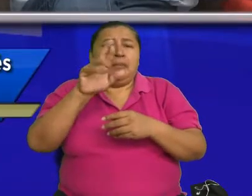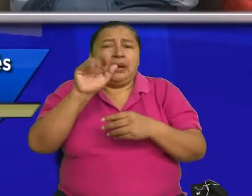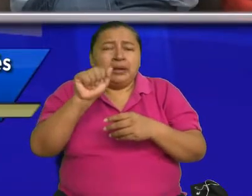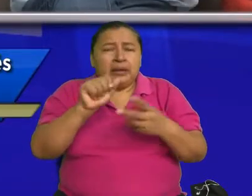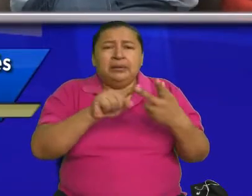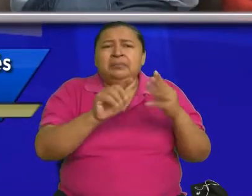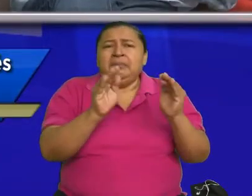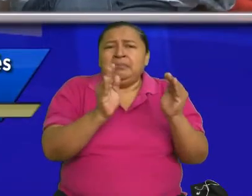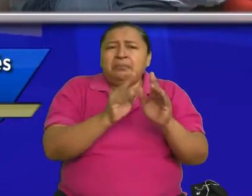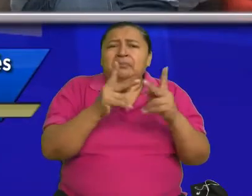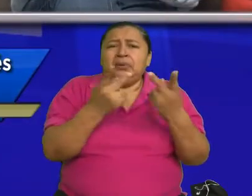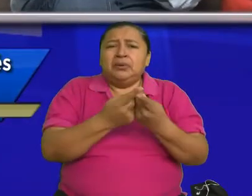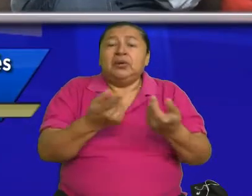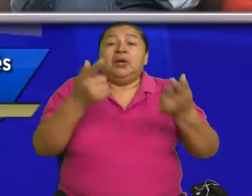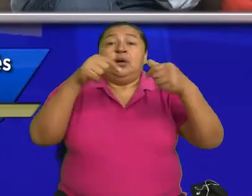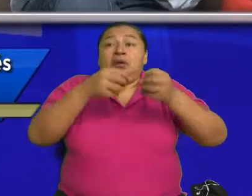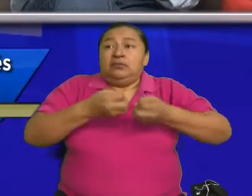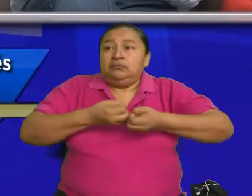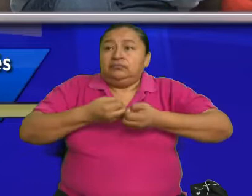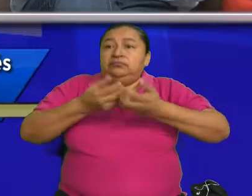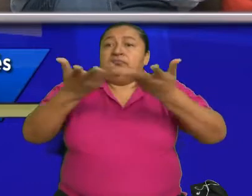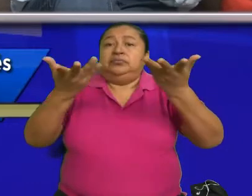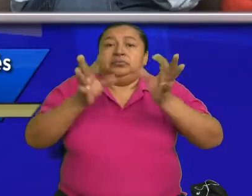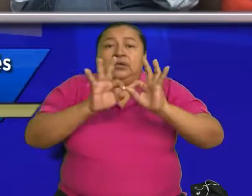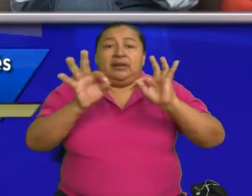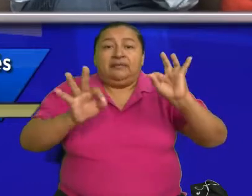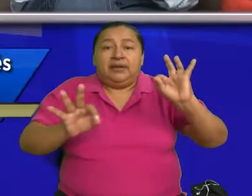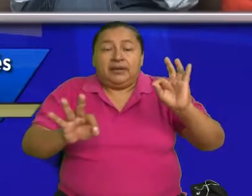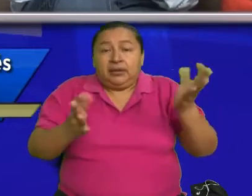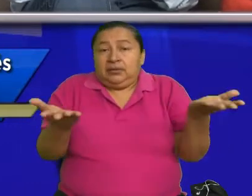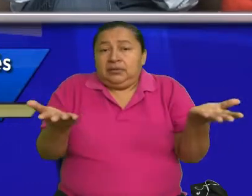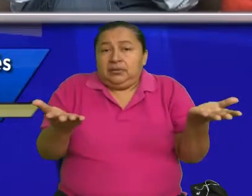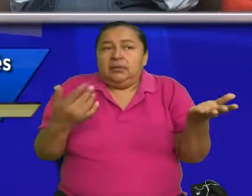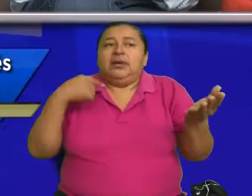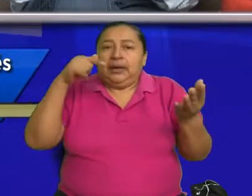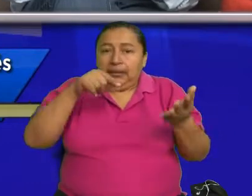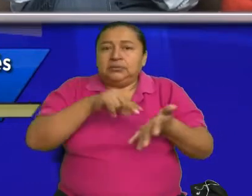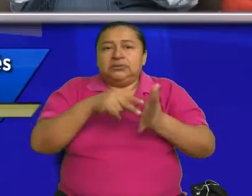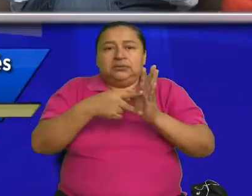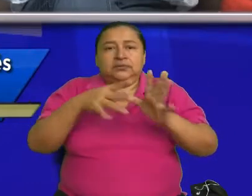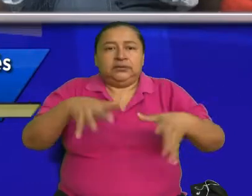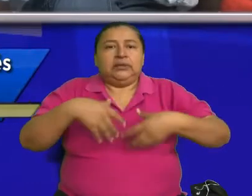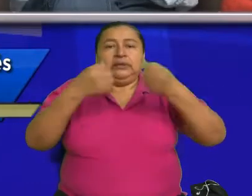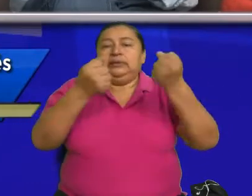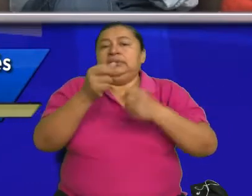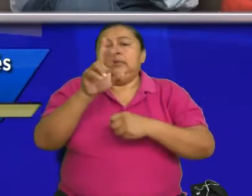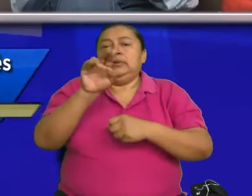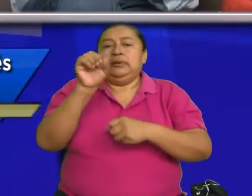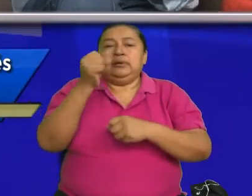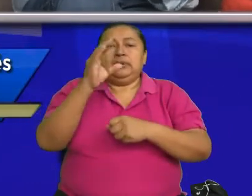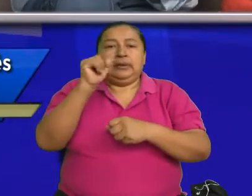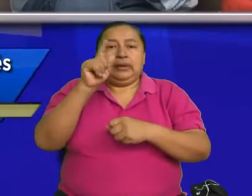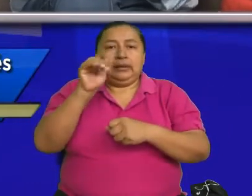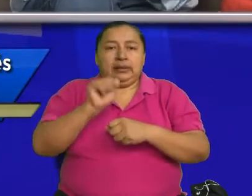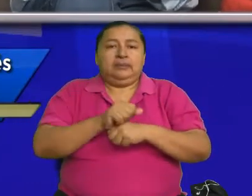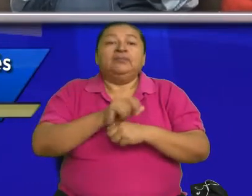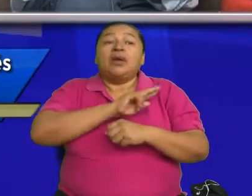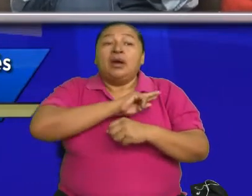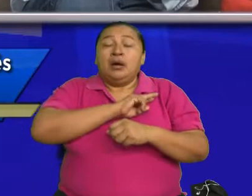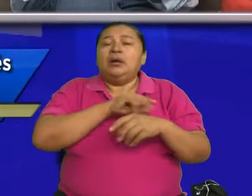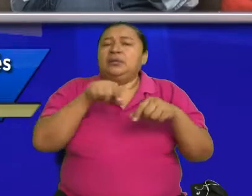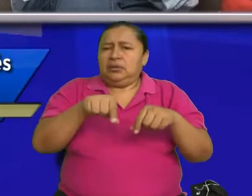ahora sacándolas a luz en esta feria y en el rescate. Eso también es un acto patriótico. Nosotros tenemos mucha comida.